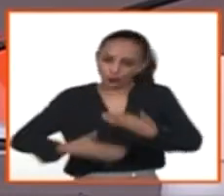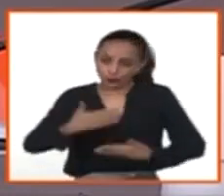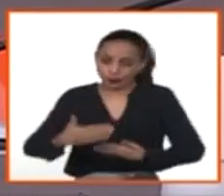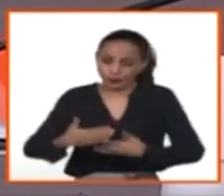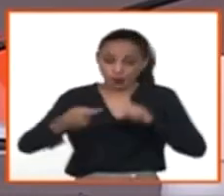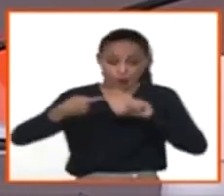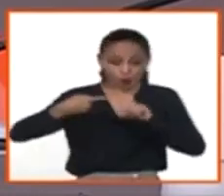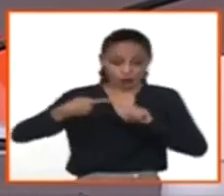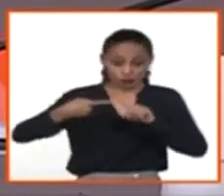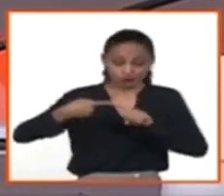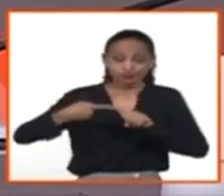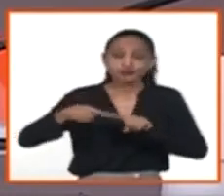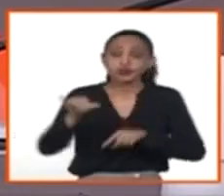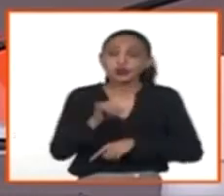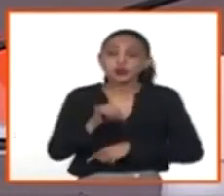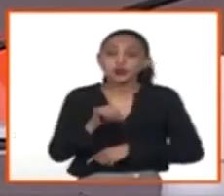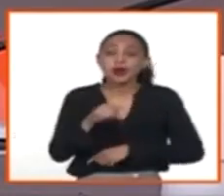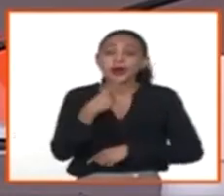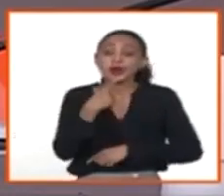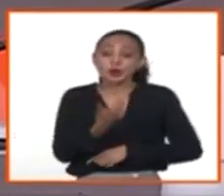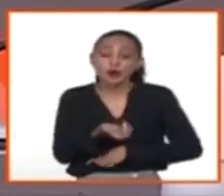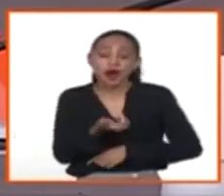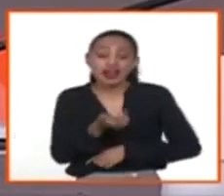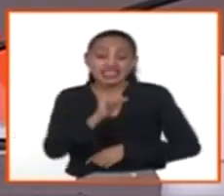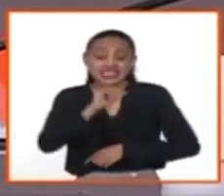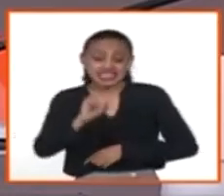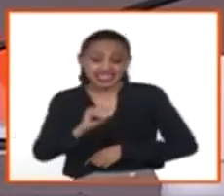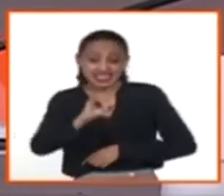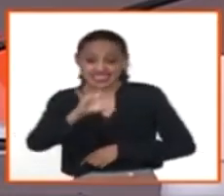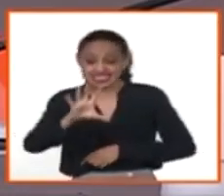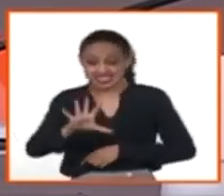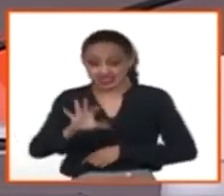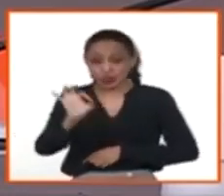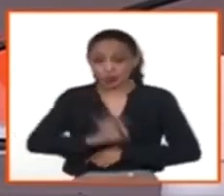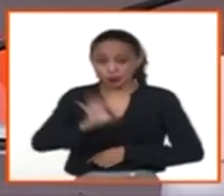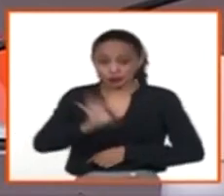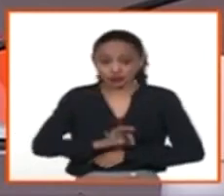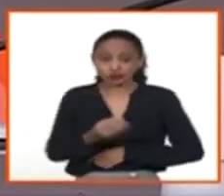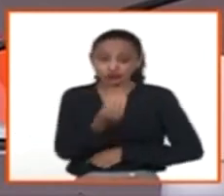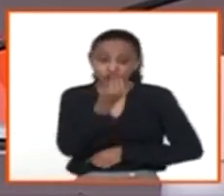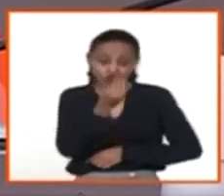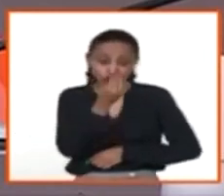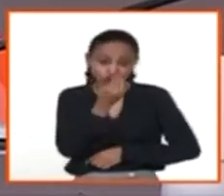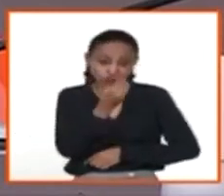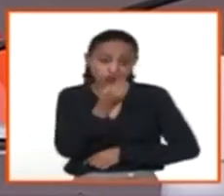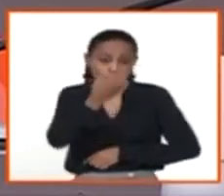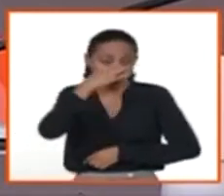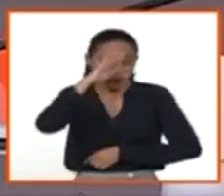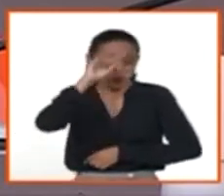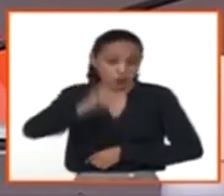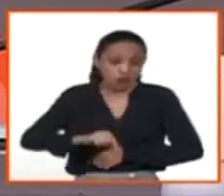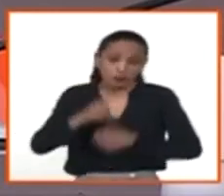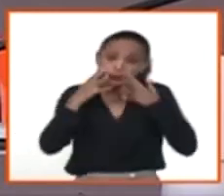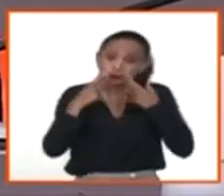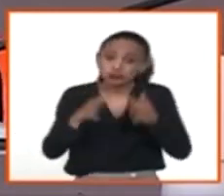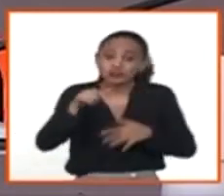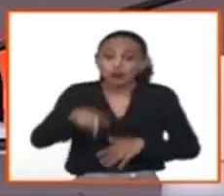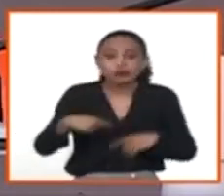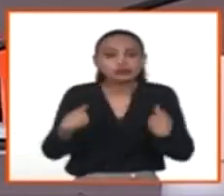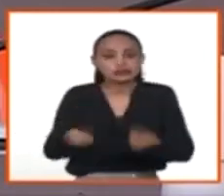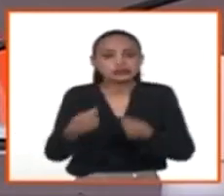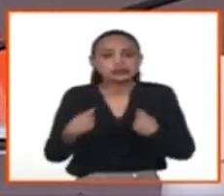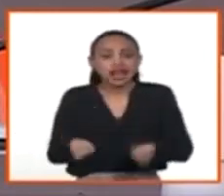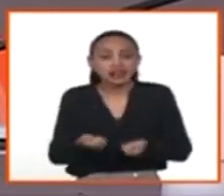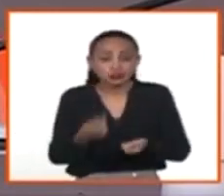del 60 al 65% de los alimentos que consumen los cubanos, y que representa hoy un gasto de alrededor